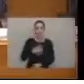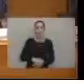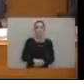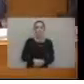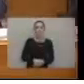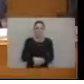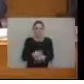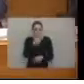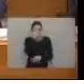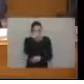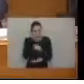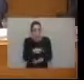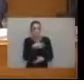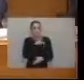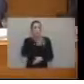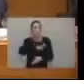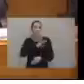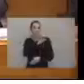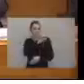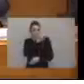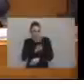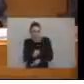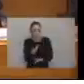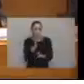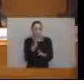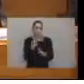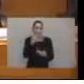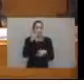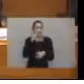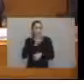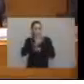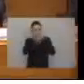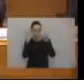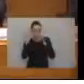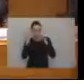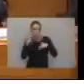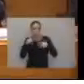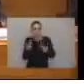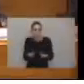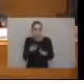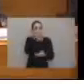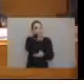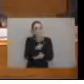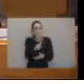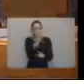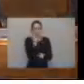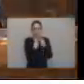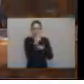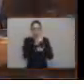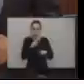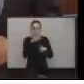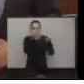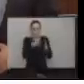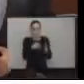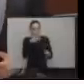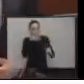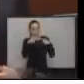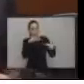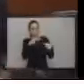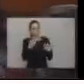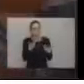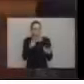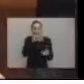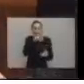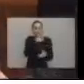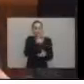Efectivamente, señora Fernández, ya se ve el tiempo en que estamos. Usted no ha venido aquí a preguntar, ha venido a mitinear. Joder, que por el camino que lleva mi